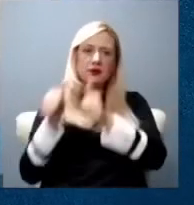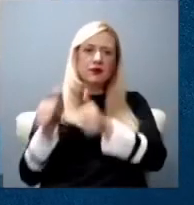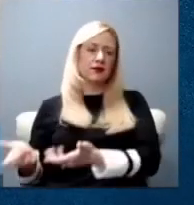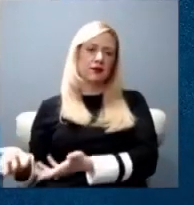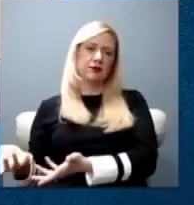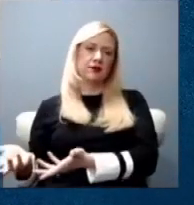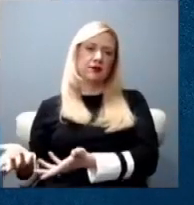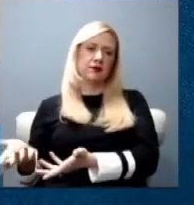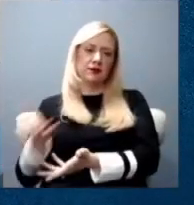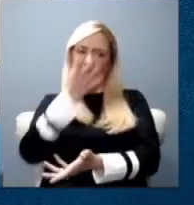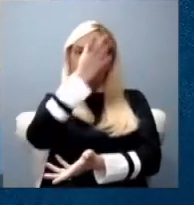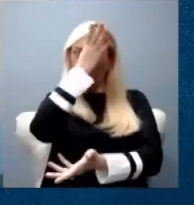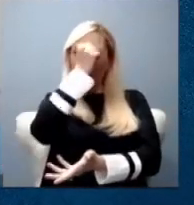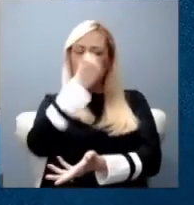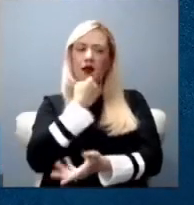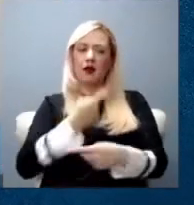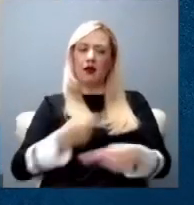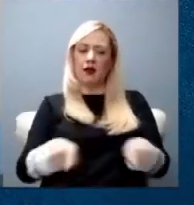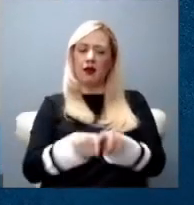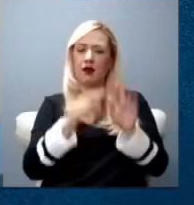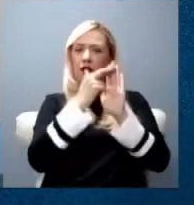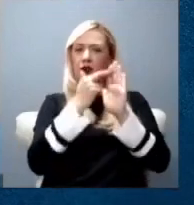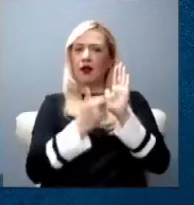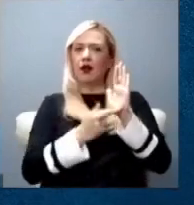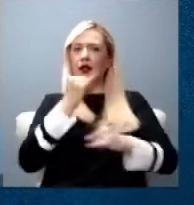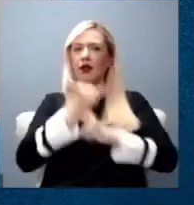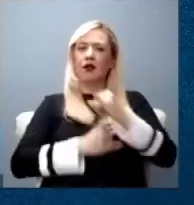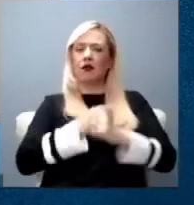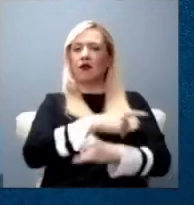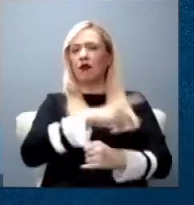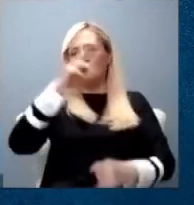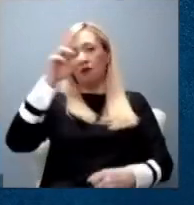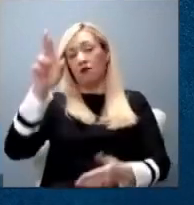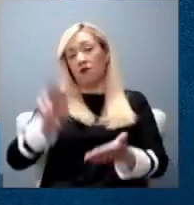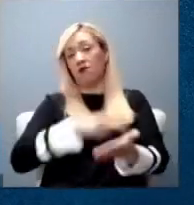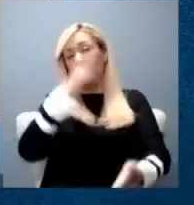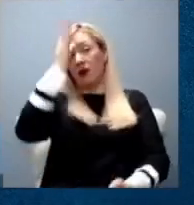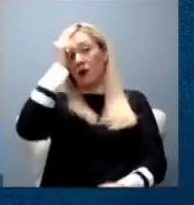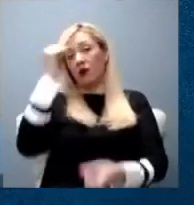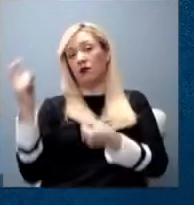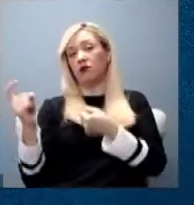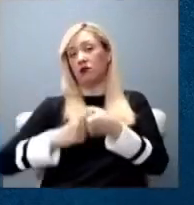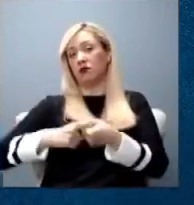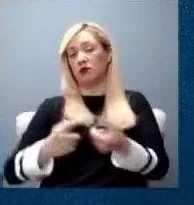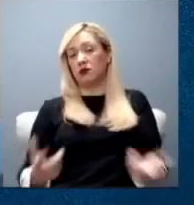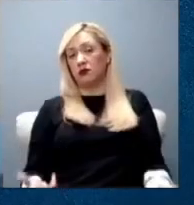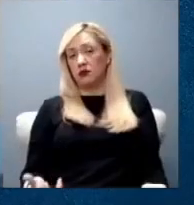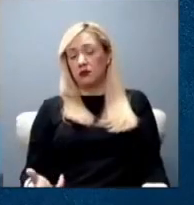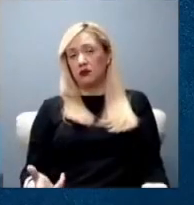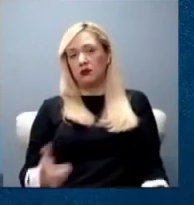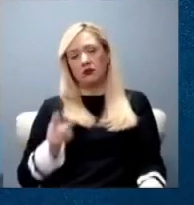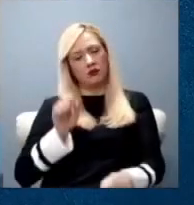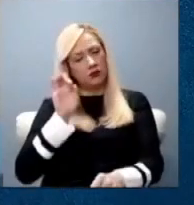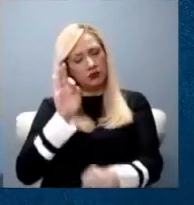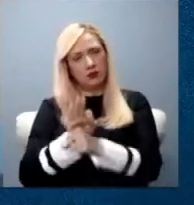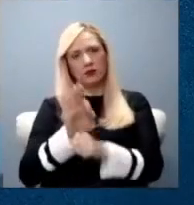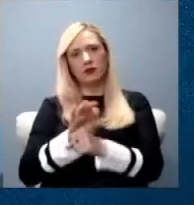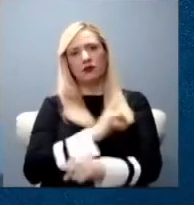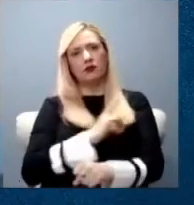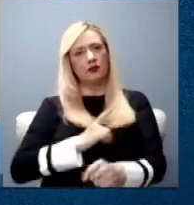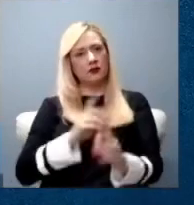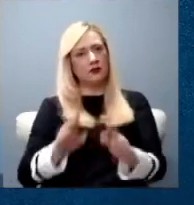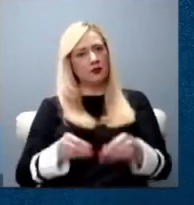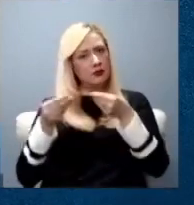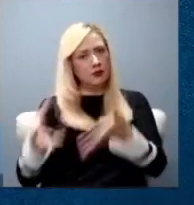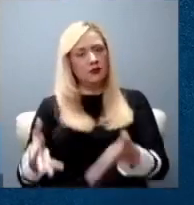de acuerdo con los estándares internacionales desarrollados por digamos, por las normas que los propios estados han establecido. Y